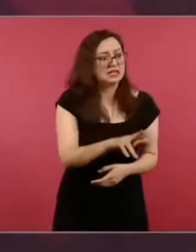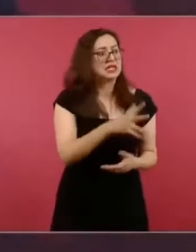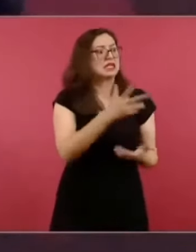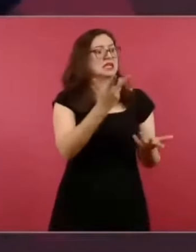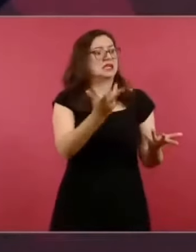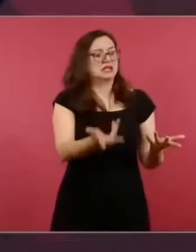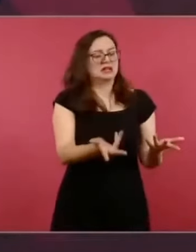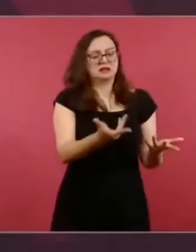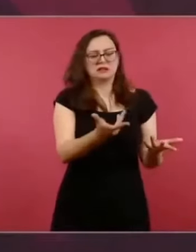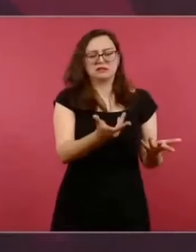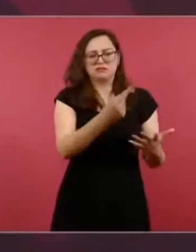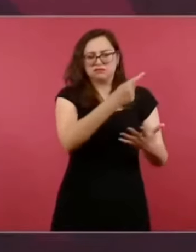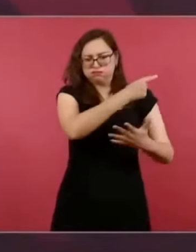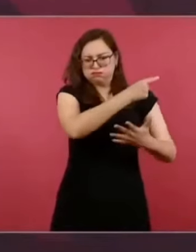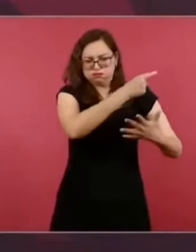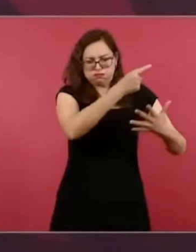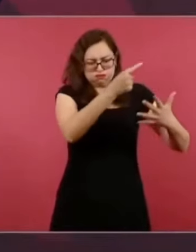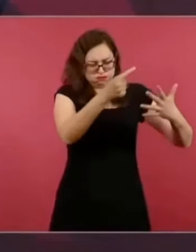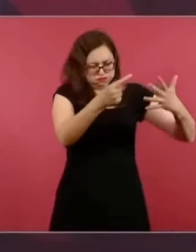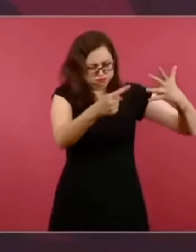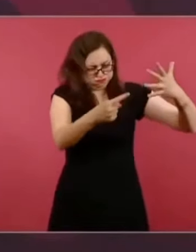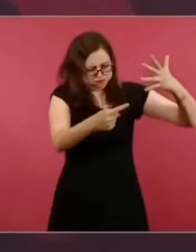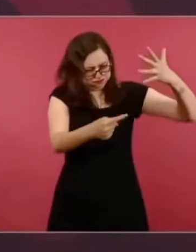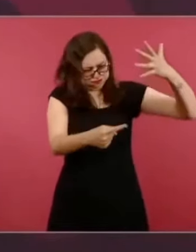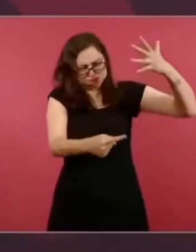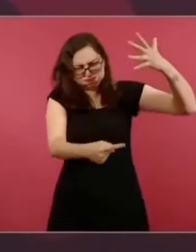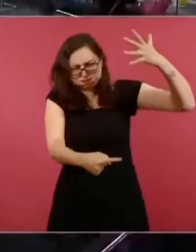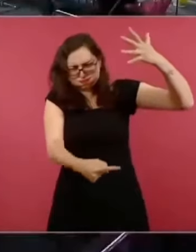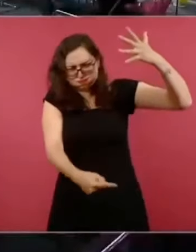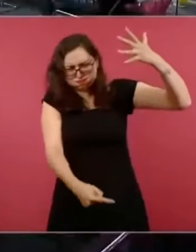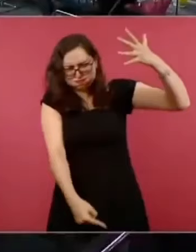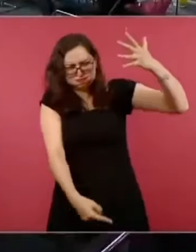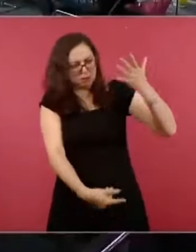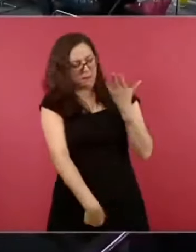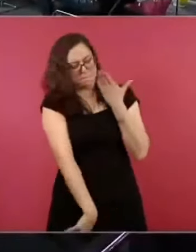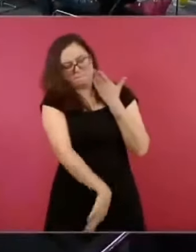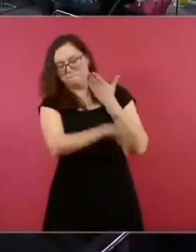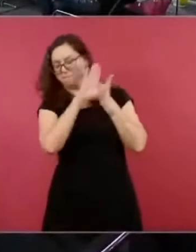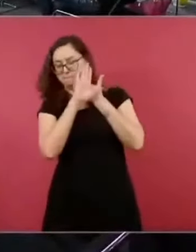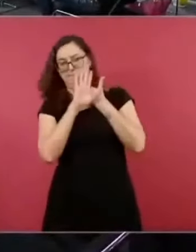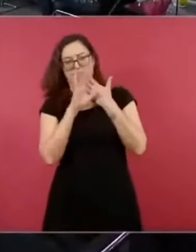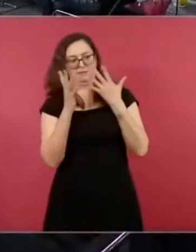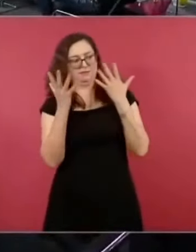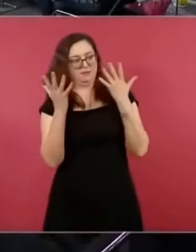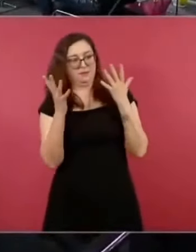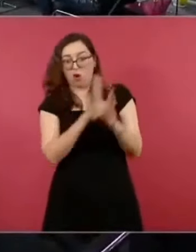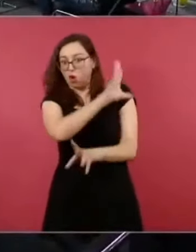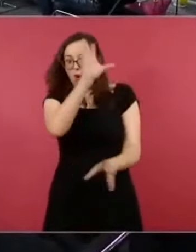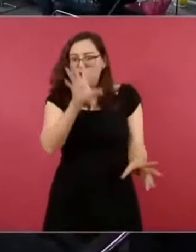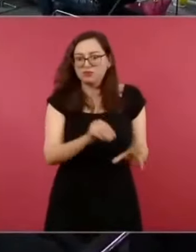etcétera, etcétera, etcétera, etcétera, etcétera, etcétera, etcétera. O sea, primero, a ver,